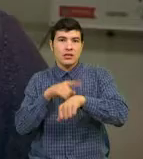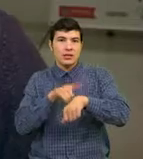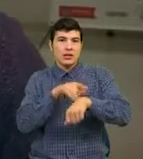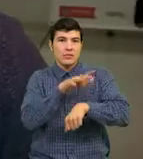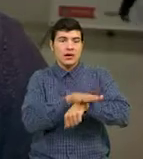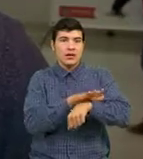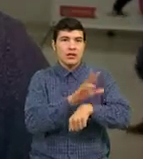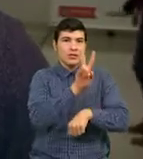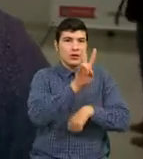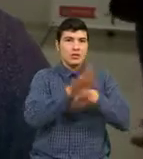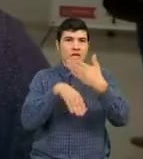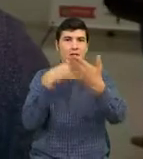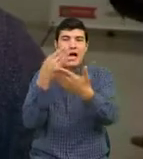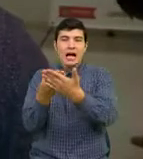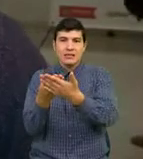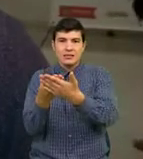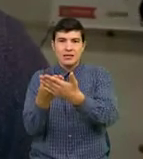tarde de